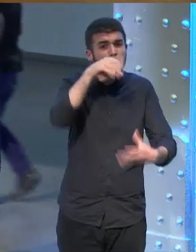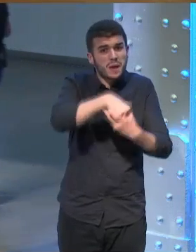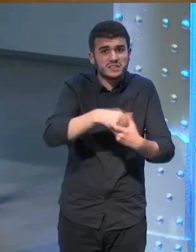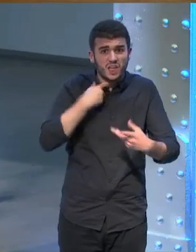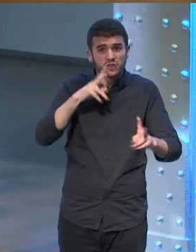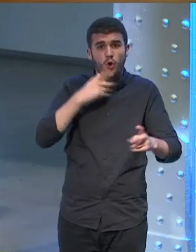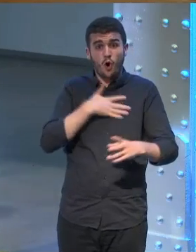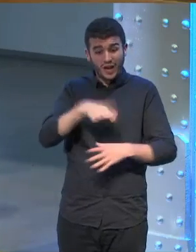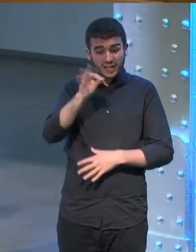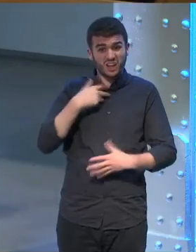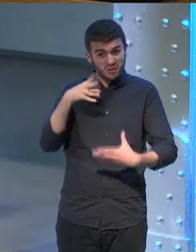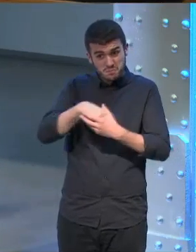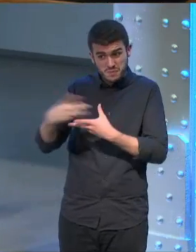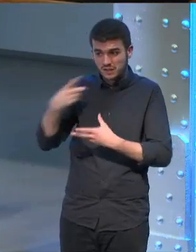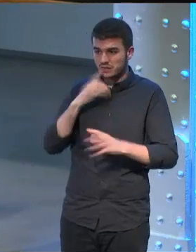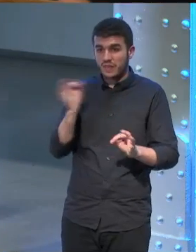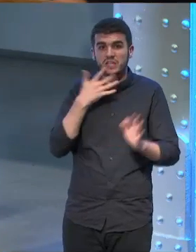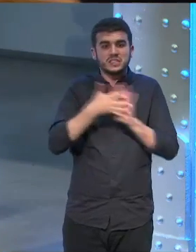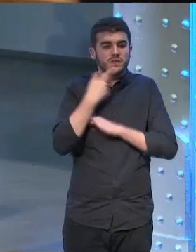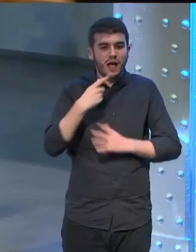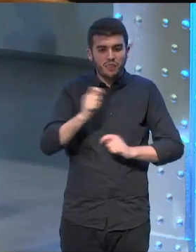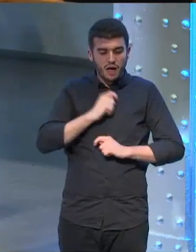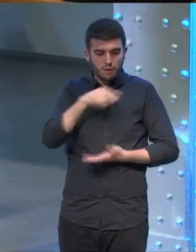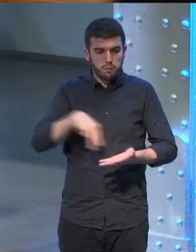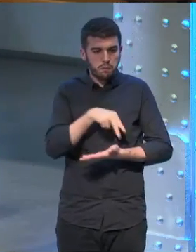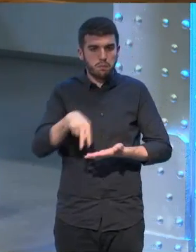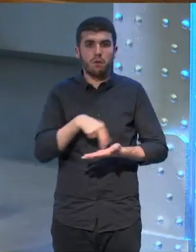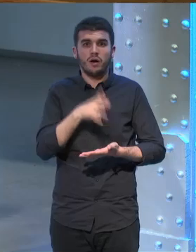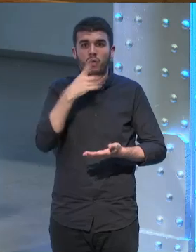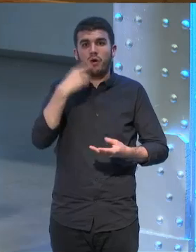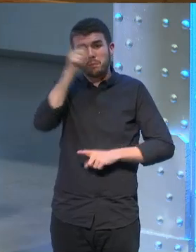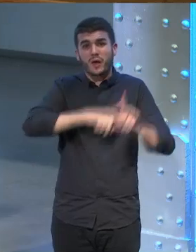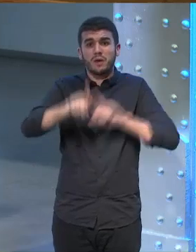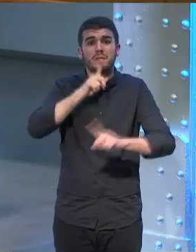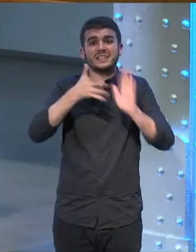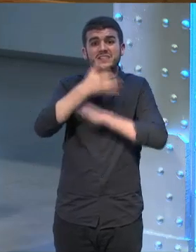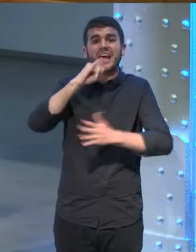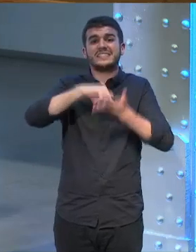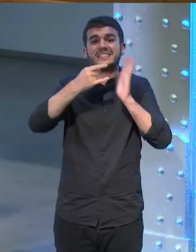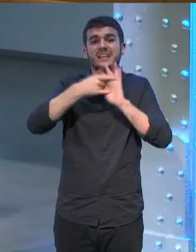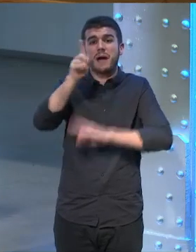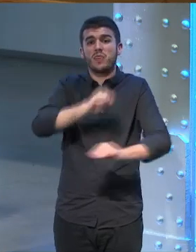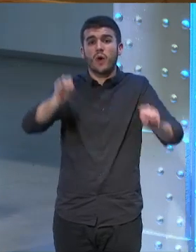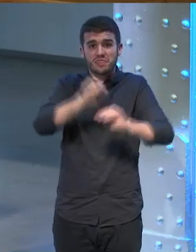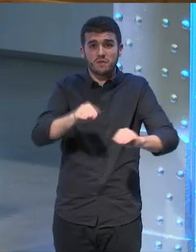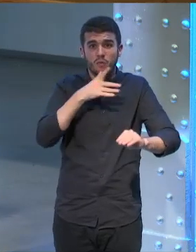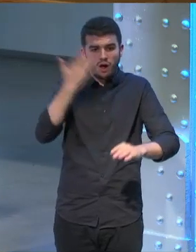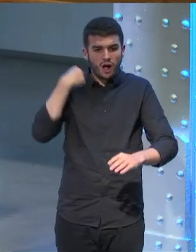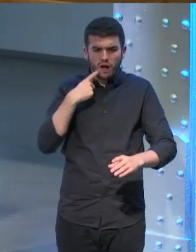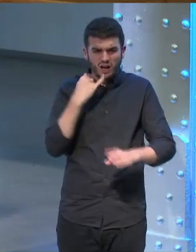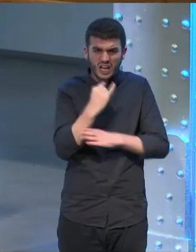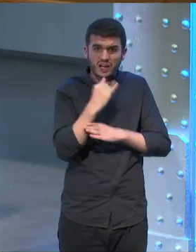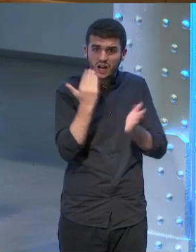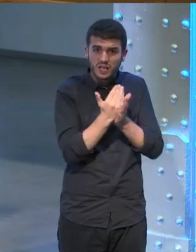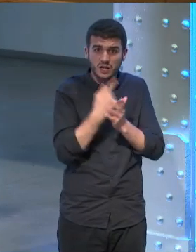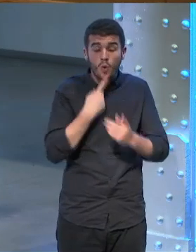Pero eso también me hizo sentir a veces como muy perdida. Porque creo que si hay algo, el problema es el sistema educativo. Yo jamás aprendí en clase, solo